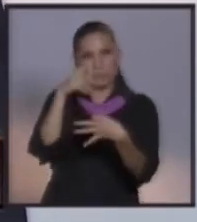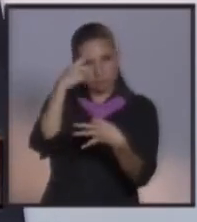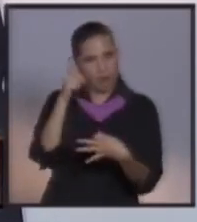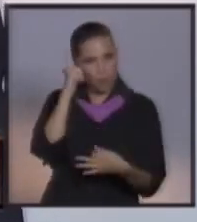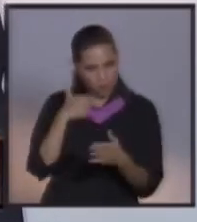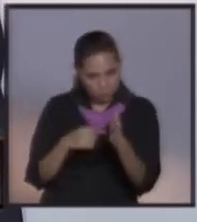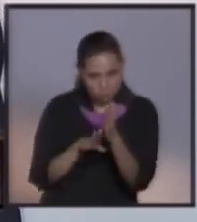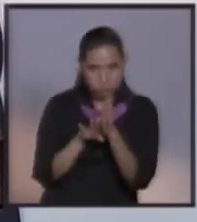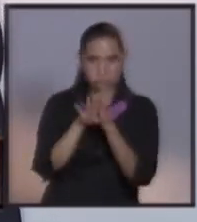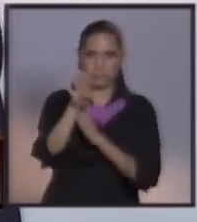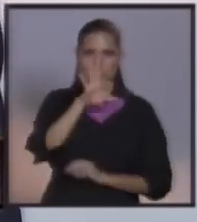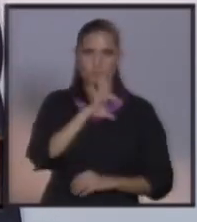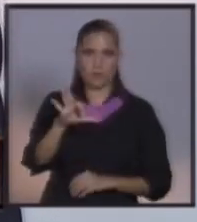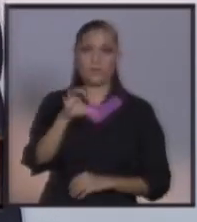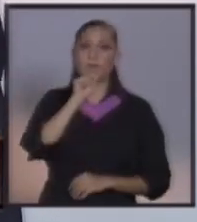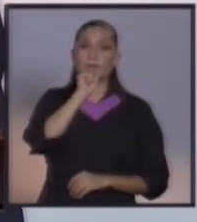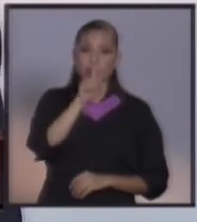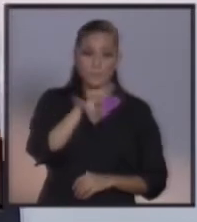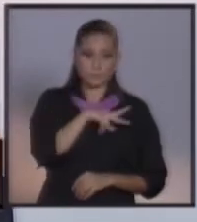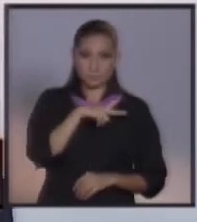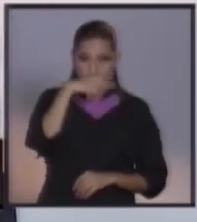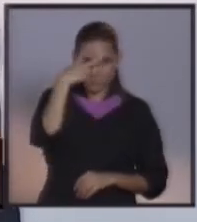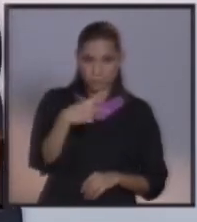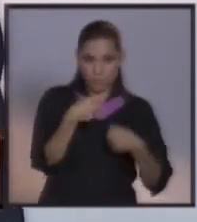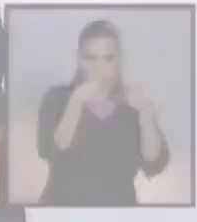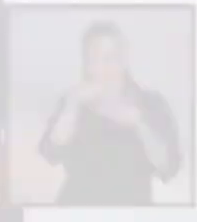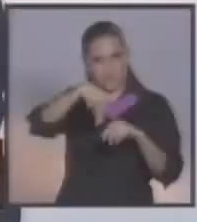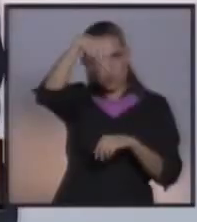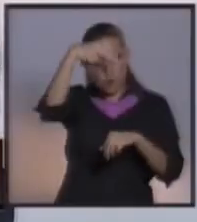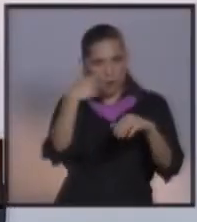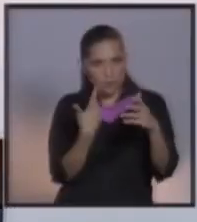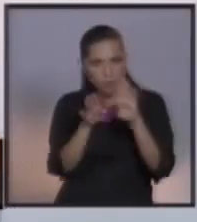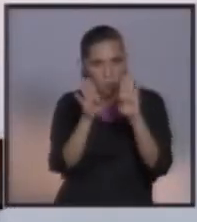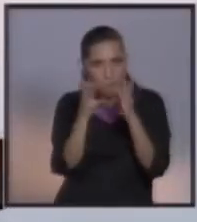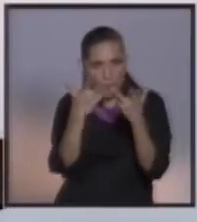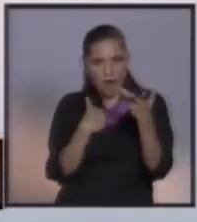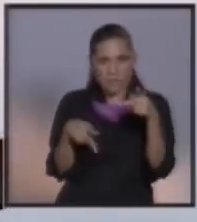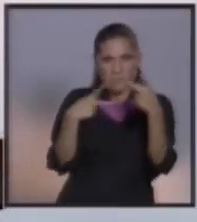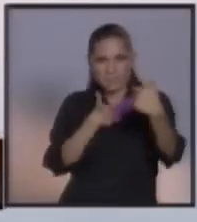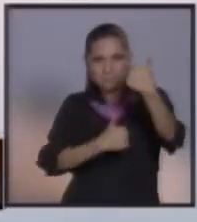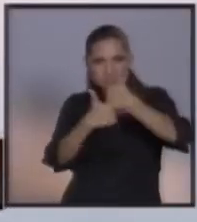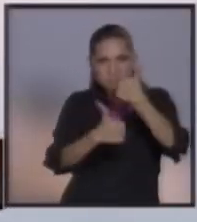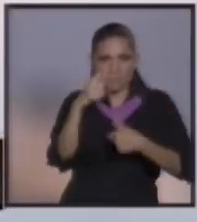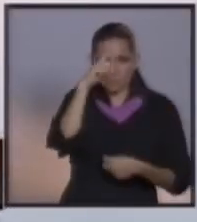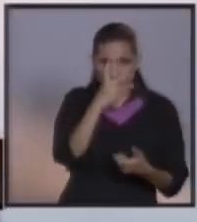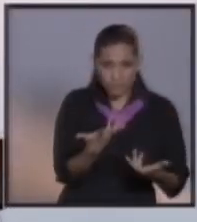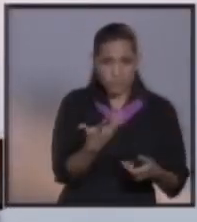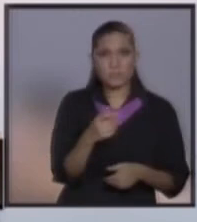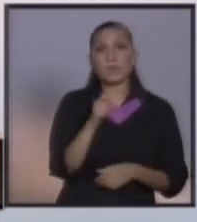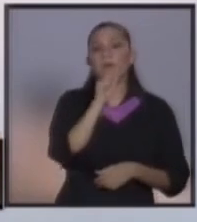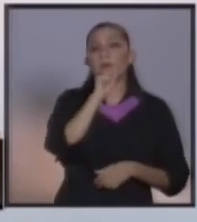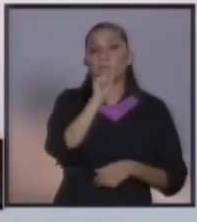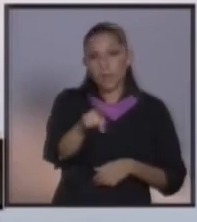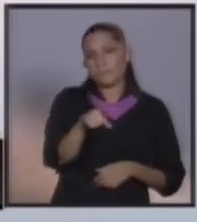también para evitar que la inseguridad a nuestro país llegue por la frontera sur. No podemos dejar de atender lo que hoy representa una